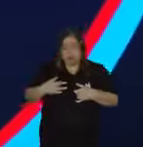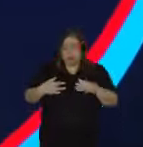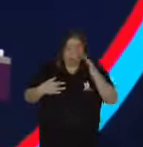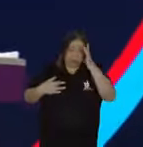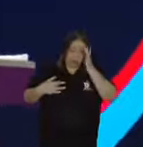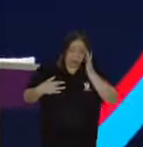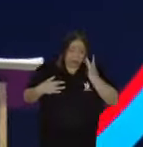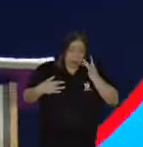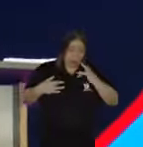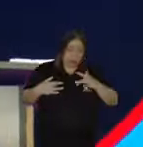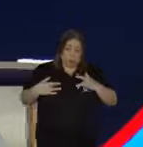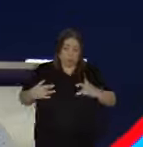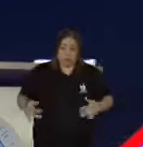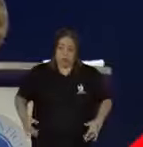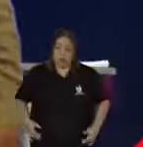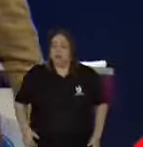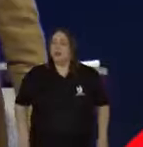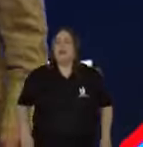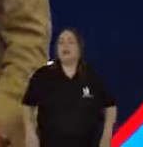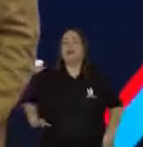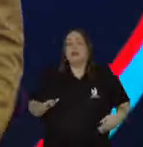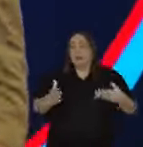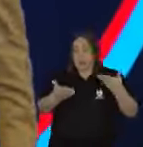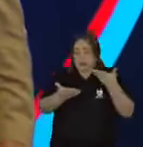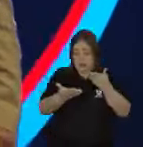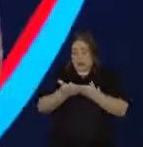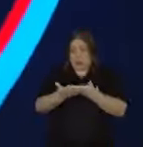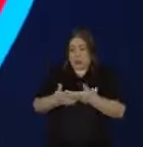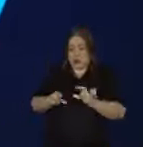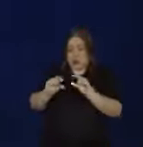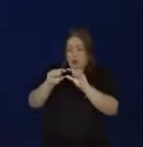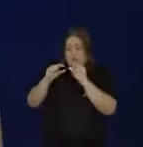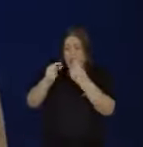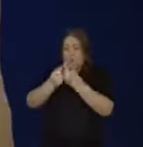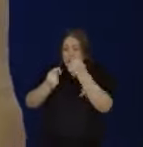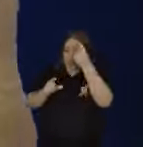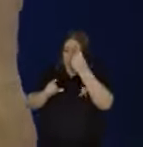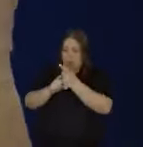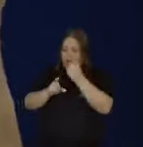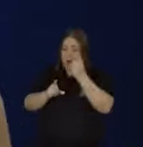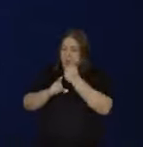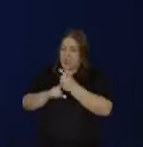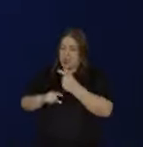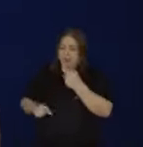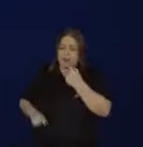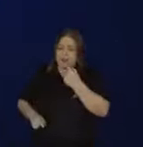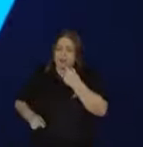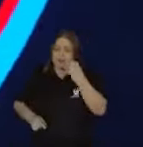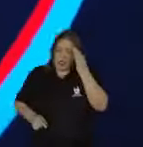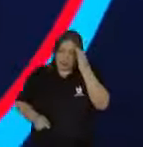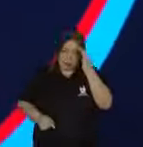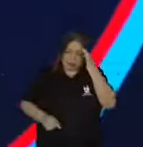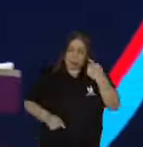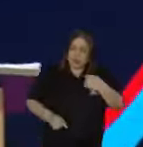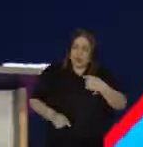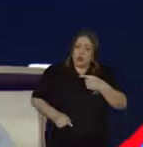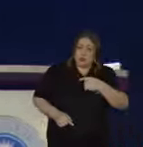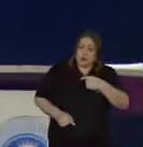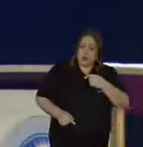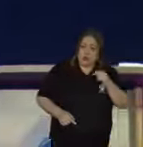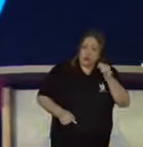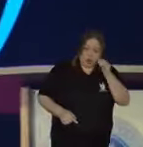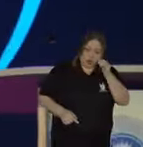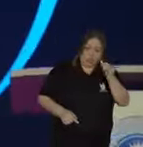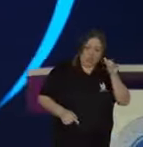Llego a donde me estaban esperando los hermanos. Y alguien me comenta, ¿sabe, hermano? Estuvimos hace... Y me